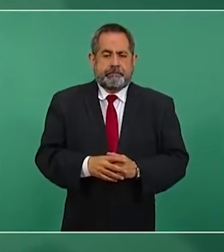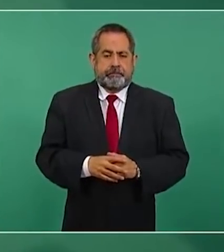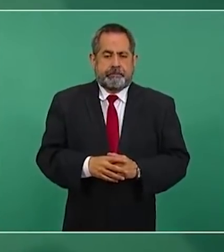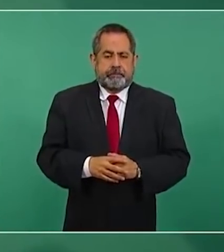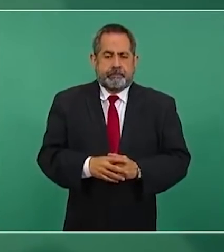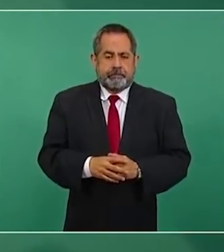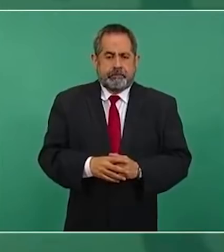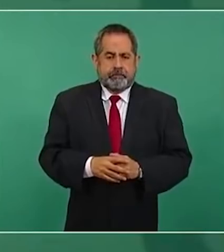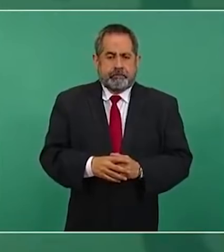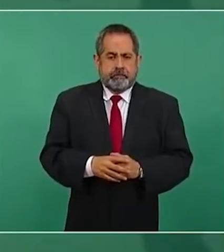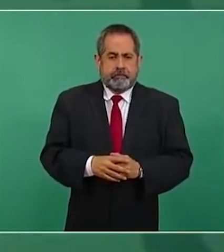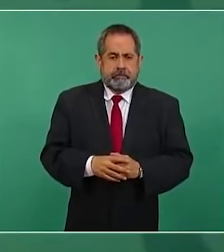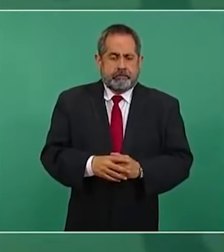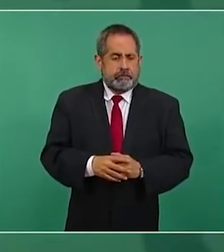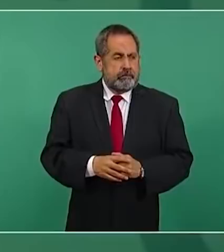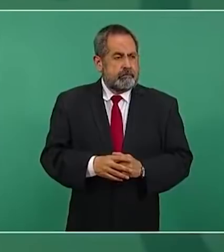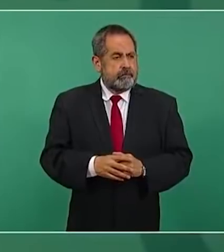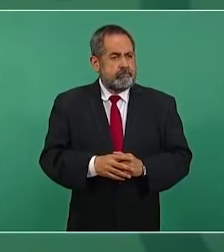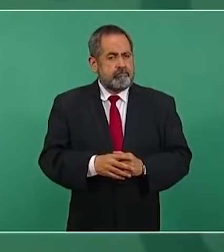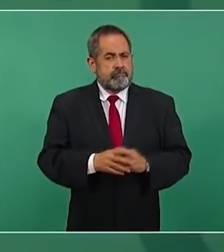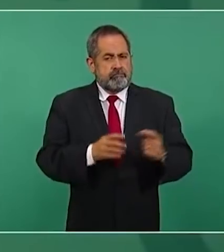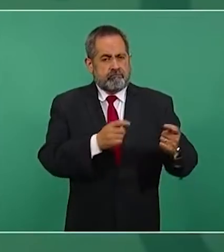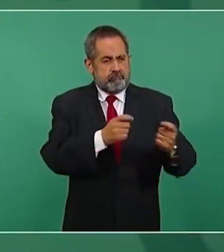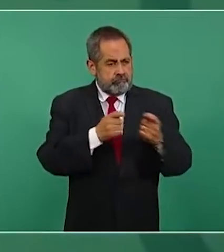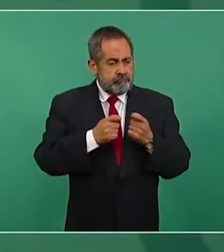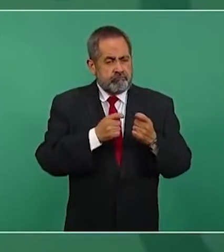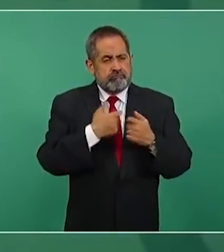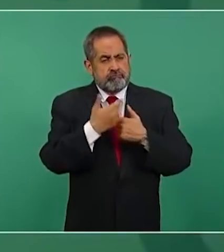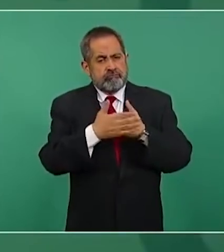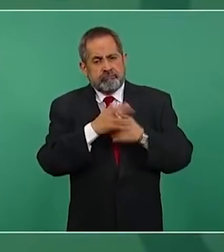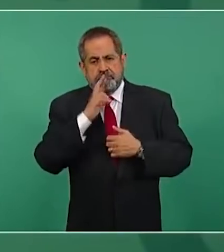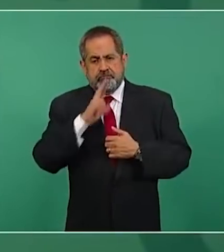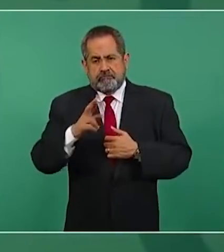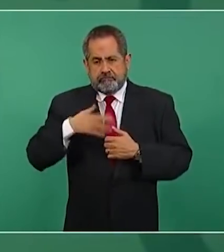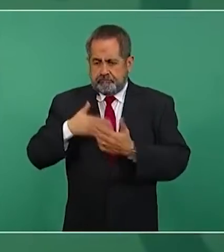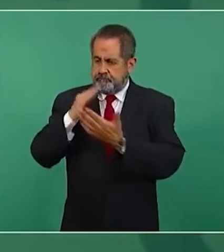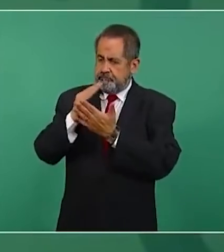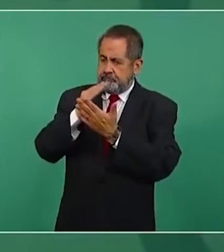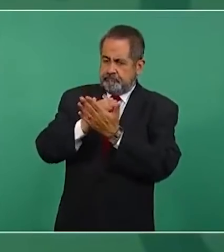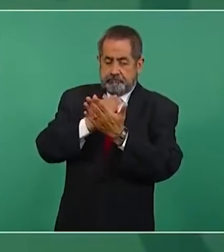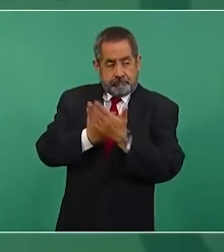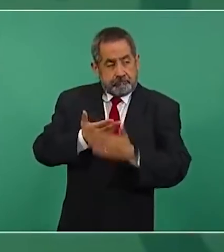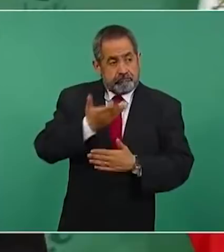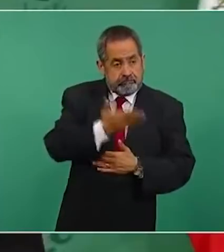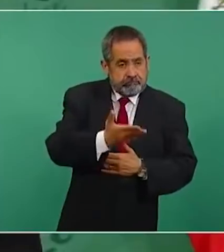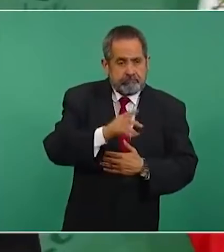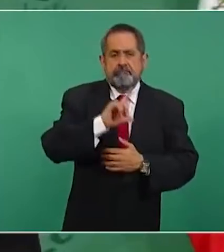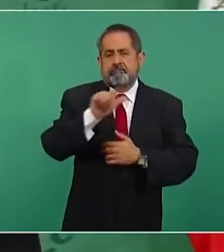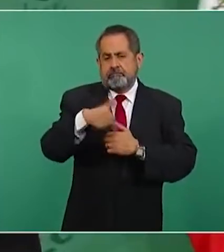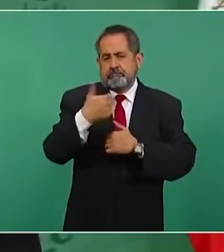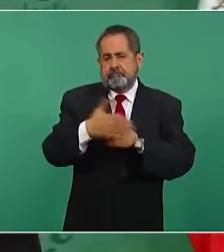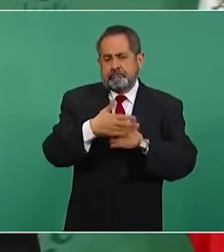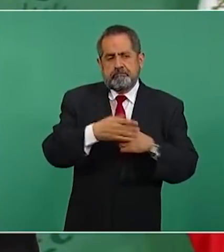nos vamos a dar una respuesta a lo que le plantea